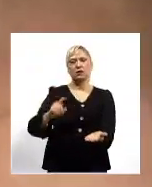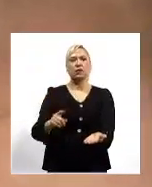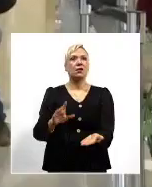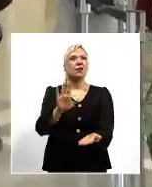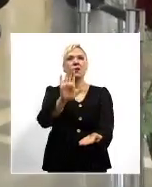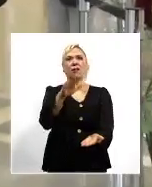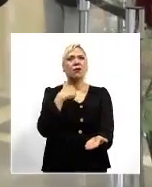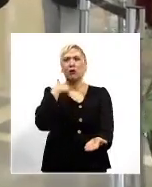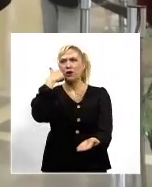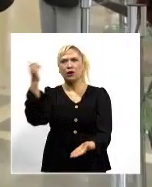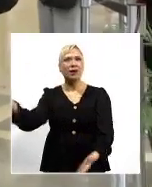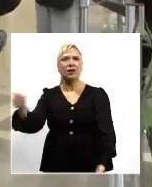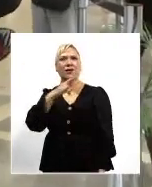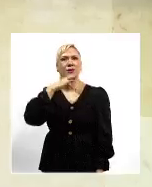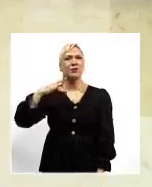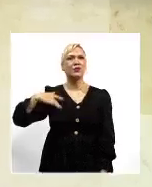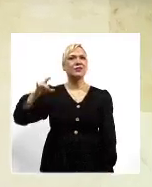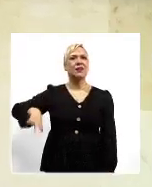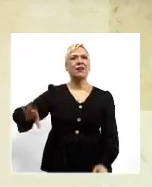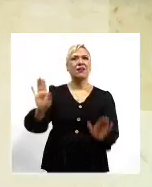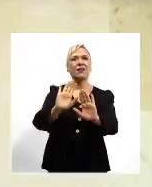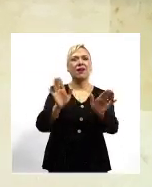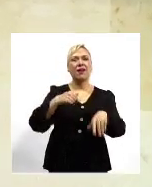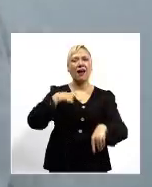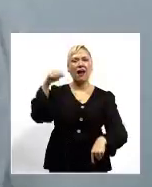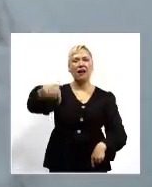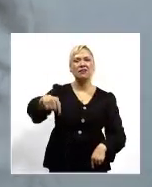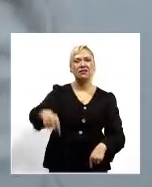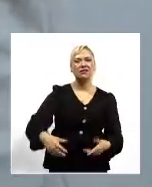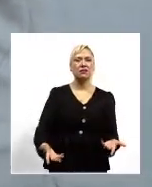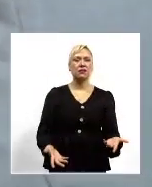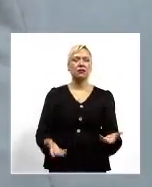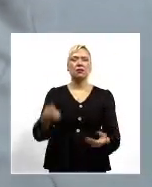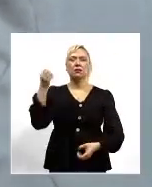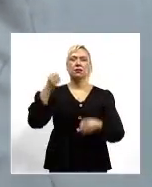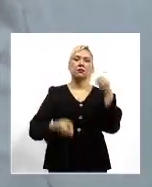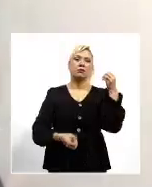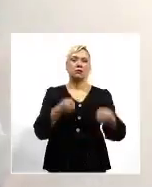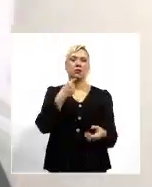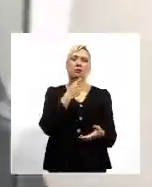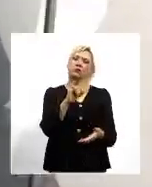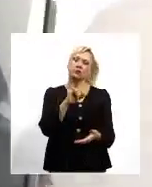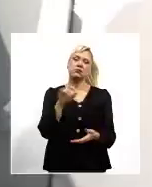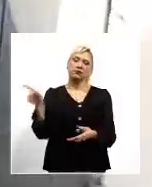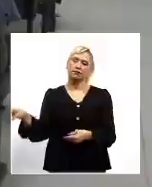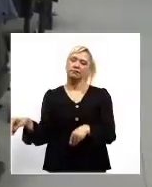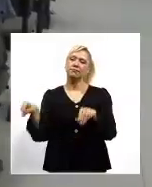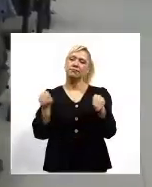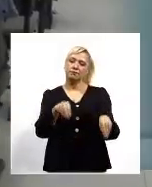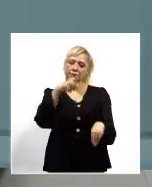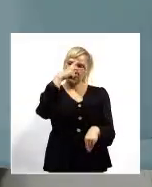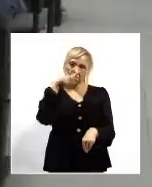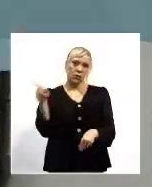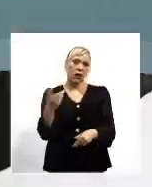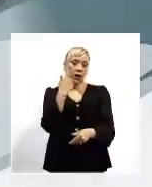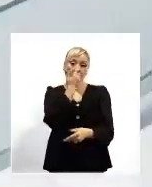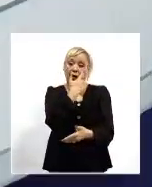esa nacionalidad, lo que el tribunal consideró incorrecto y ordenó declarar procedente su solicitud.